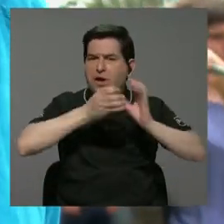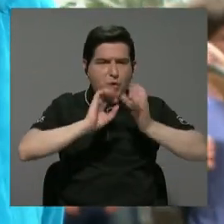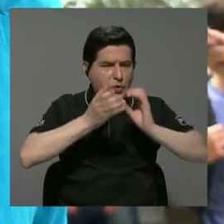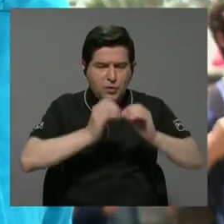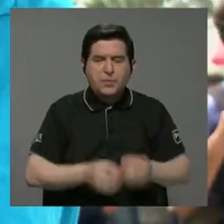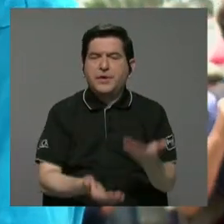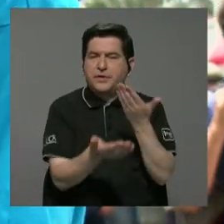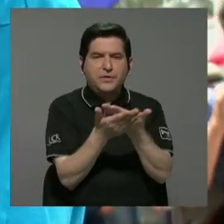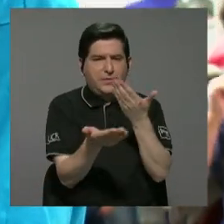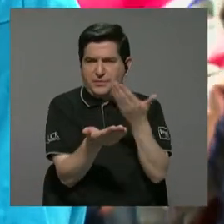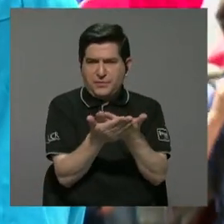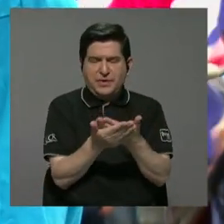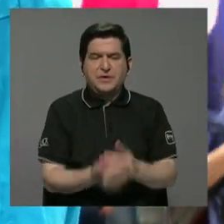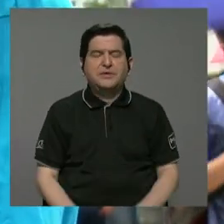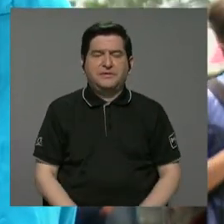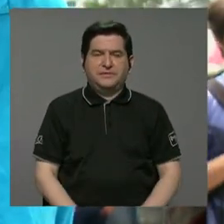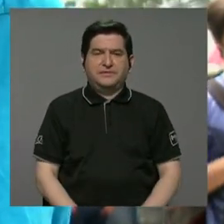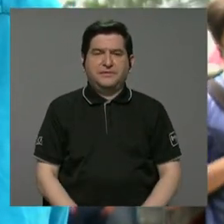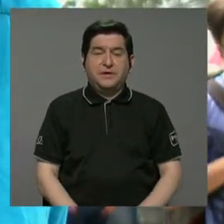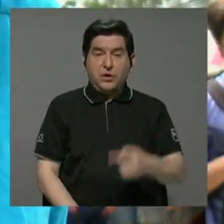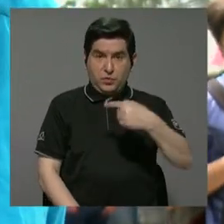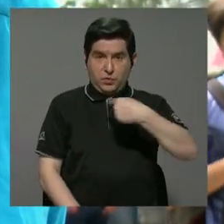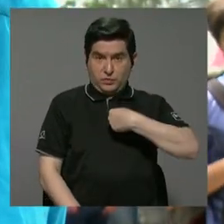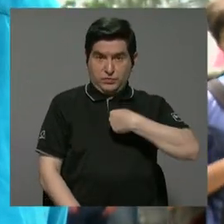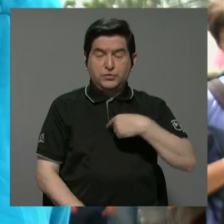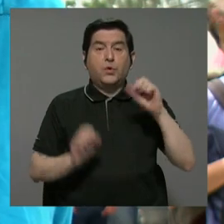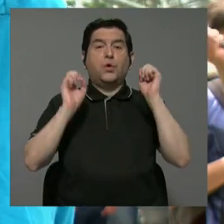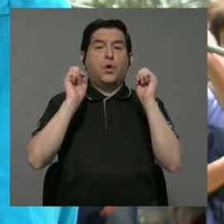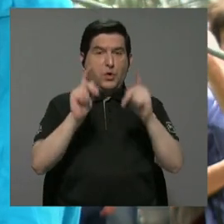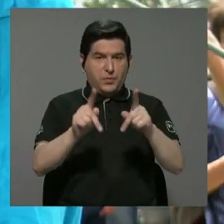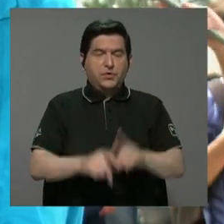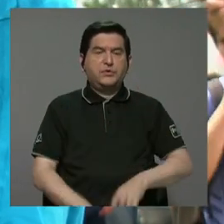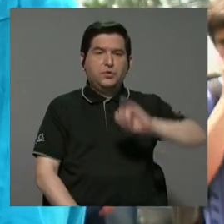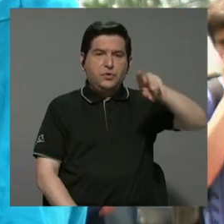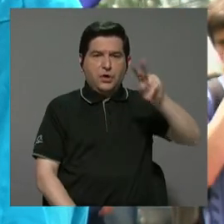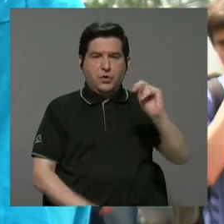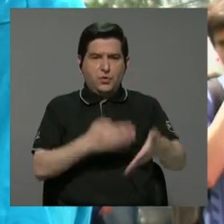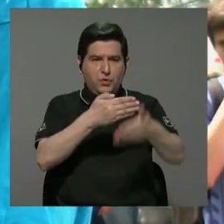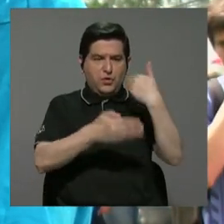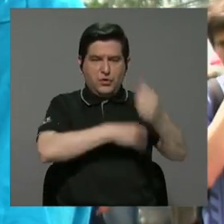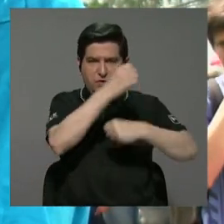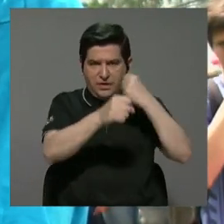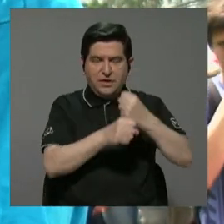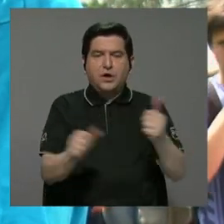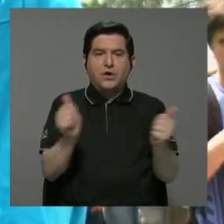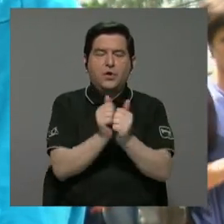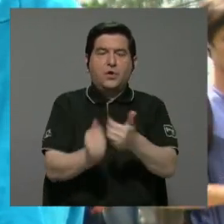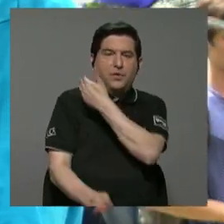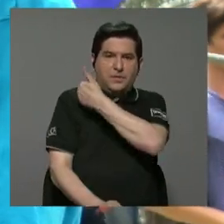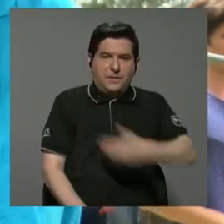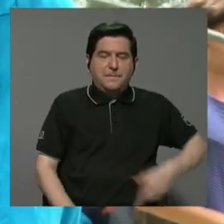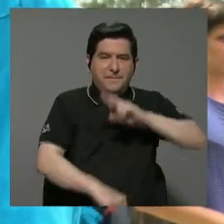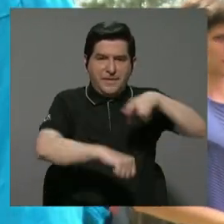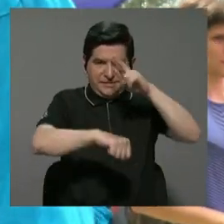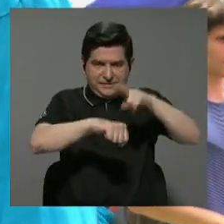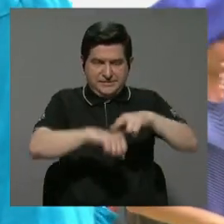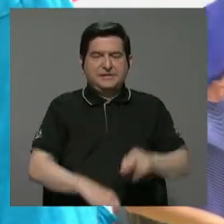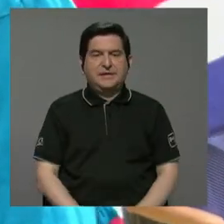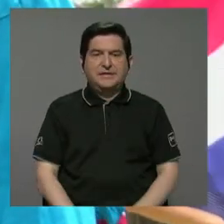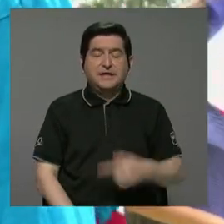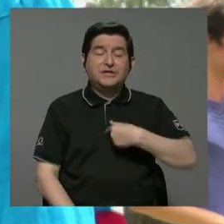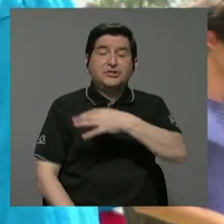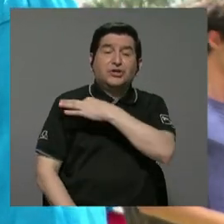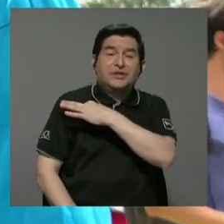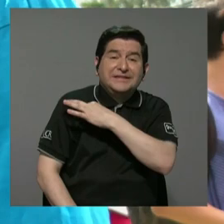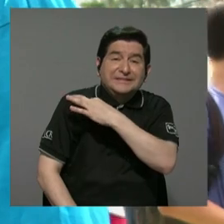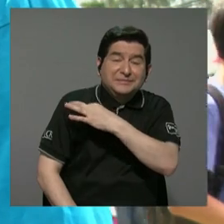con evidencia en la mano. Cuando yo tuve la oportunidad en junio del año pasado de estar con el señor presidente de la República, lo